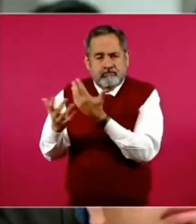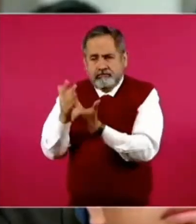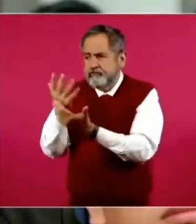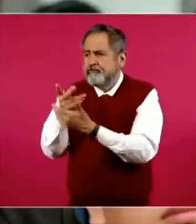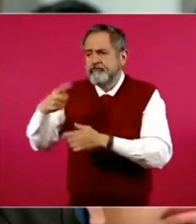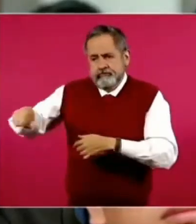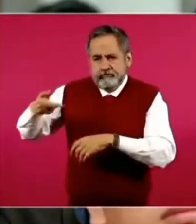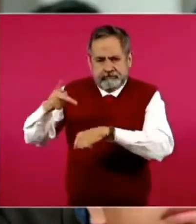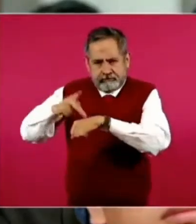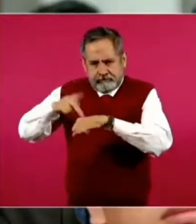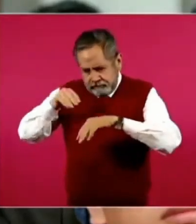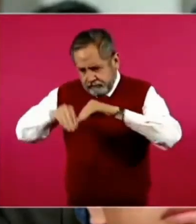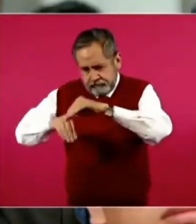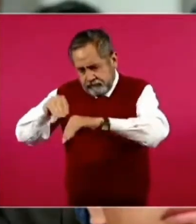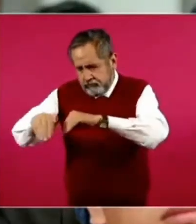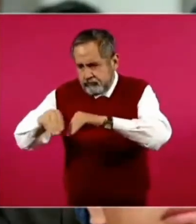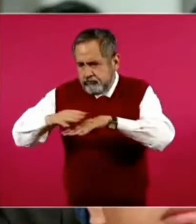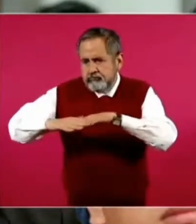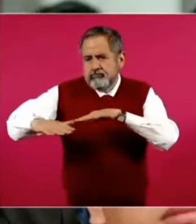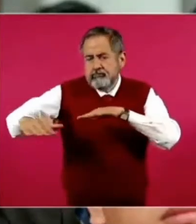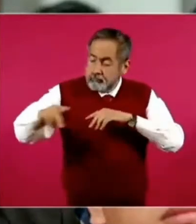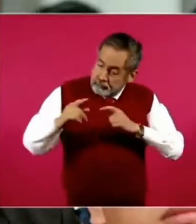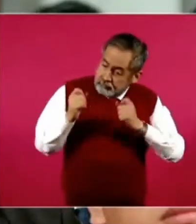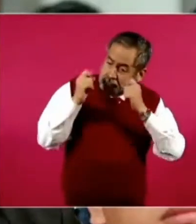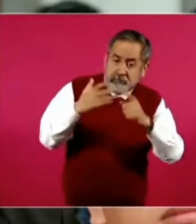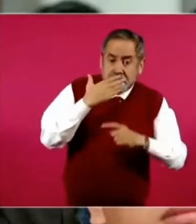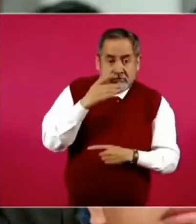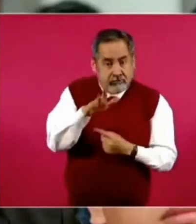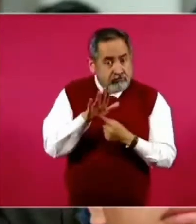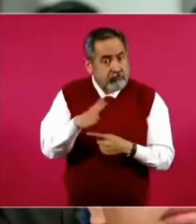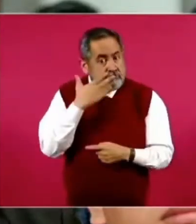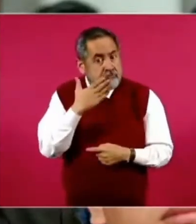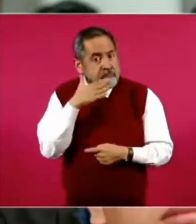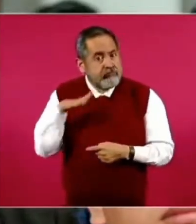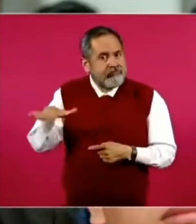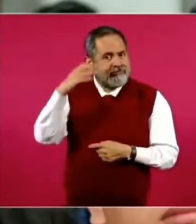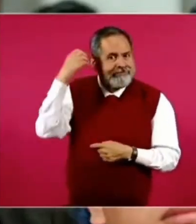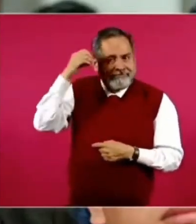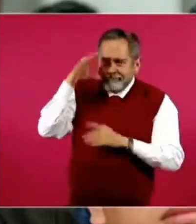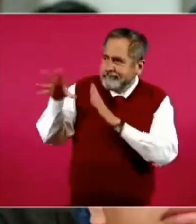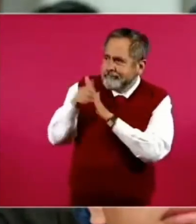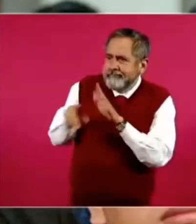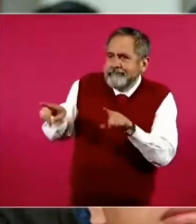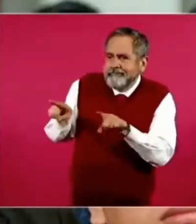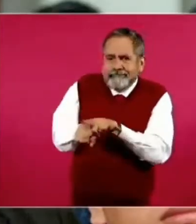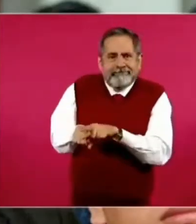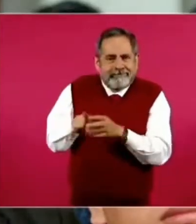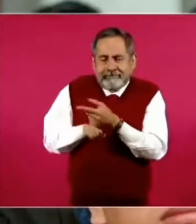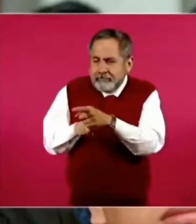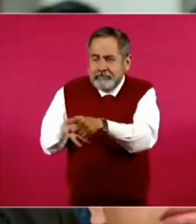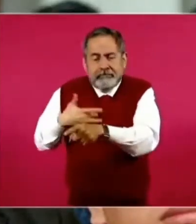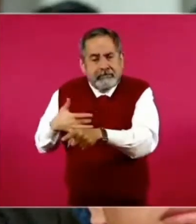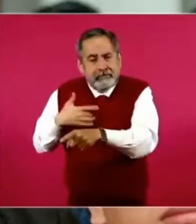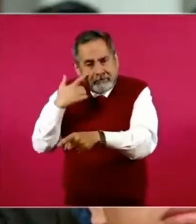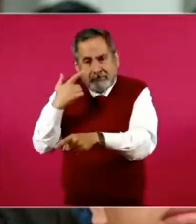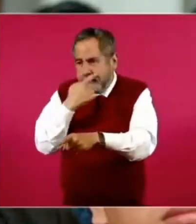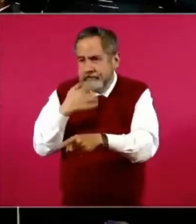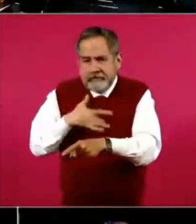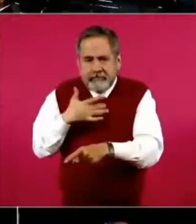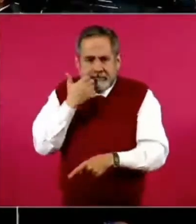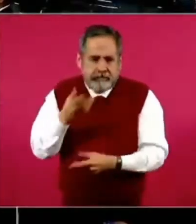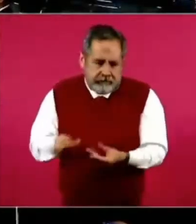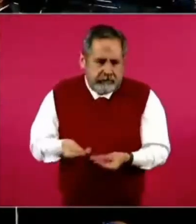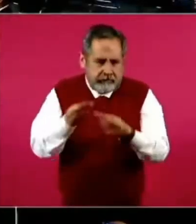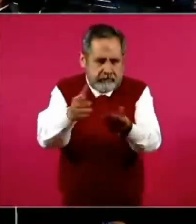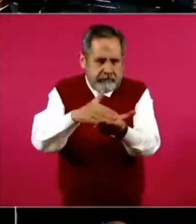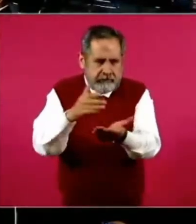Fíjese que ha causado muy buena impresión a todas estas poblaciones. Entonces, aquí le